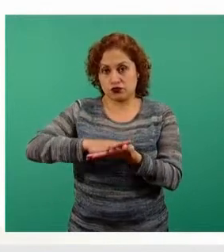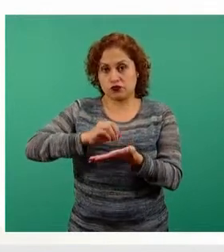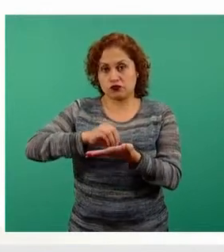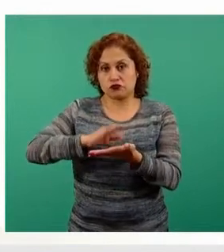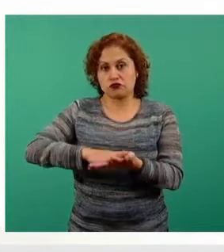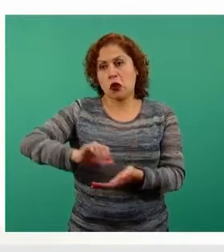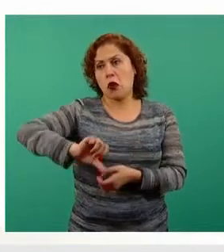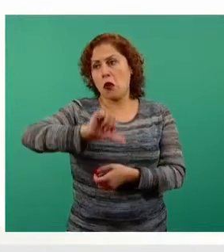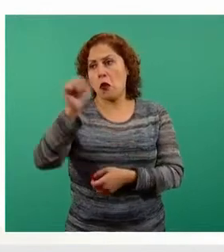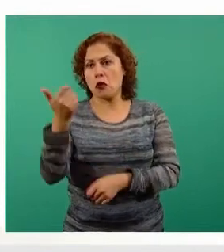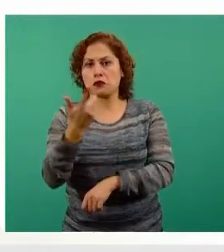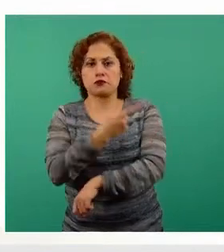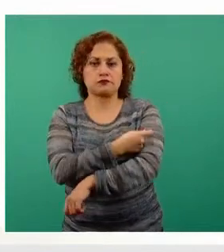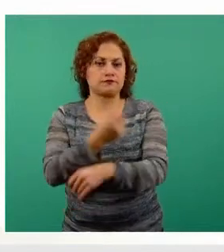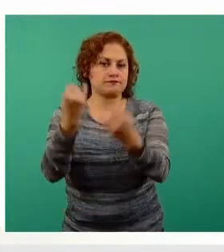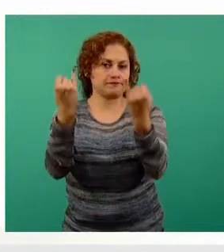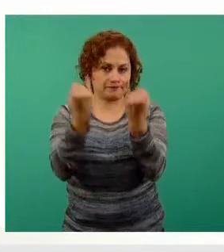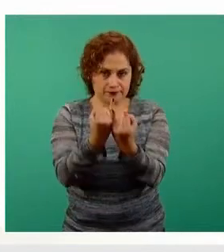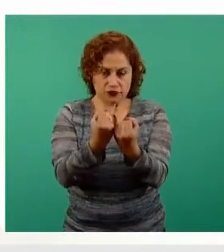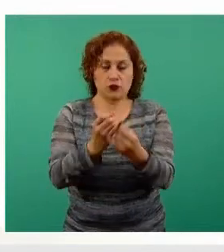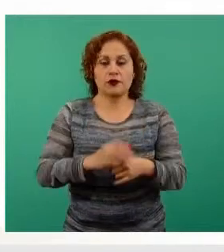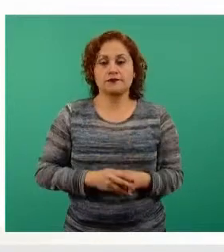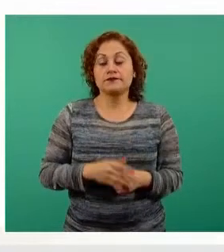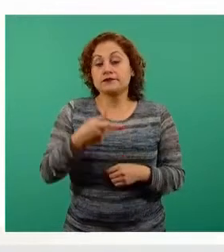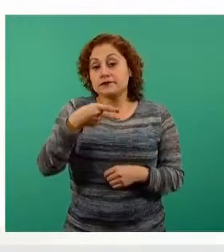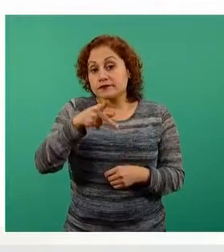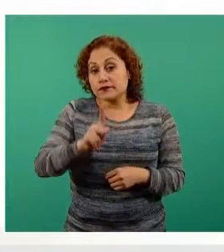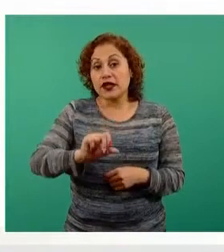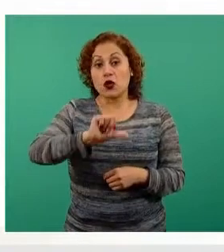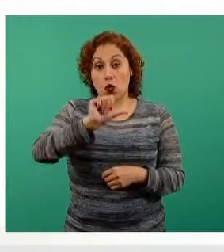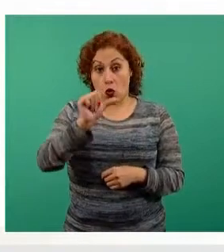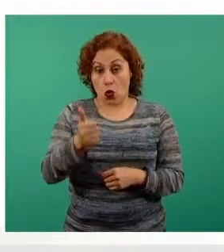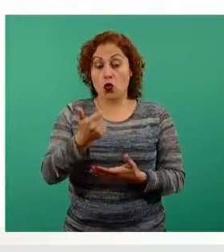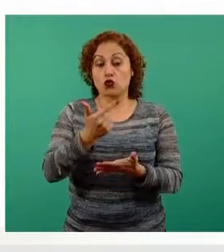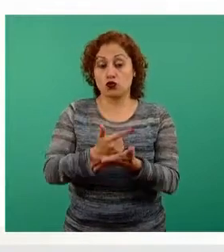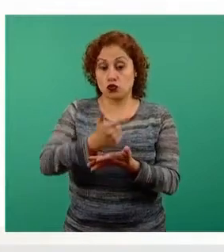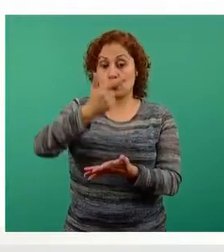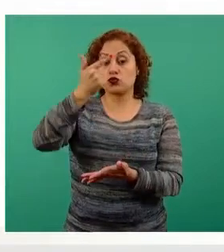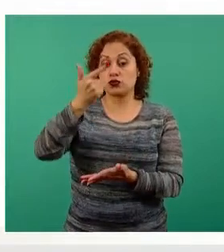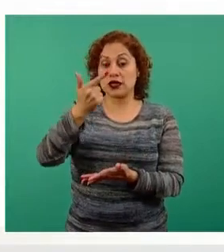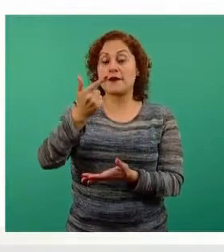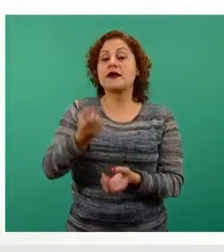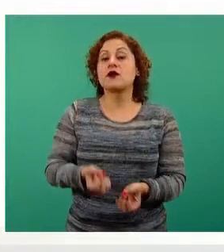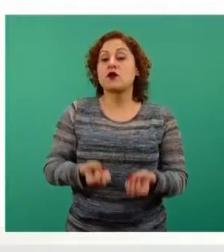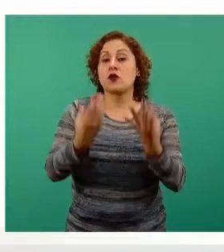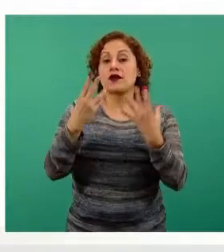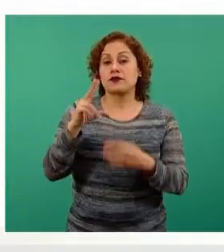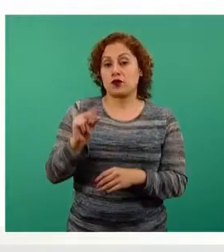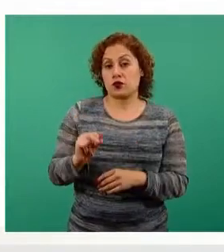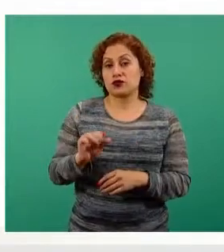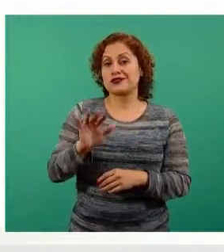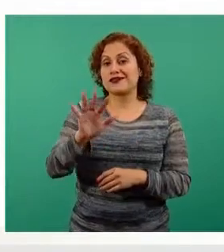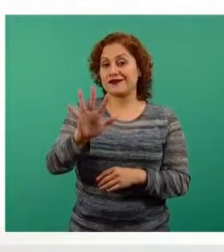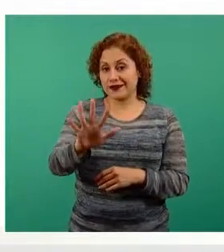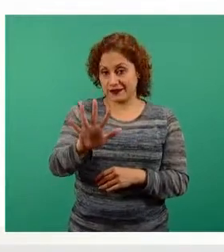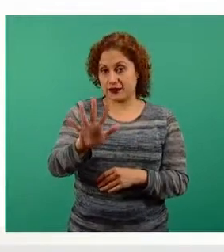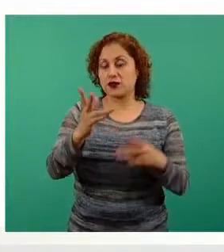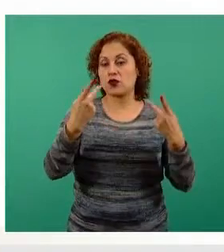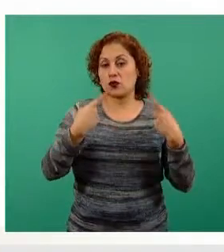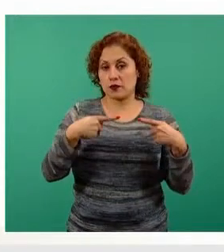vacunas. Los ESAVIs que sí son clasificados como graves, 85 al día de hoy, obviamente por